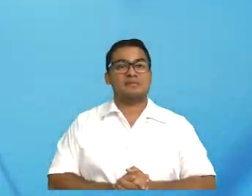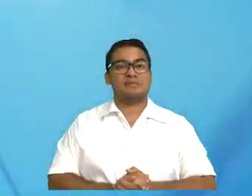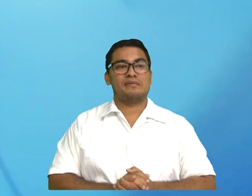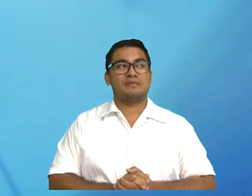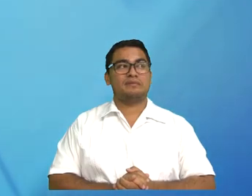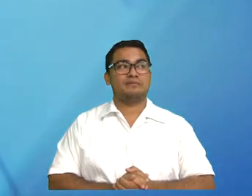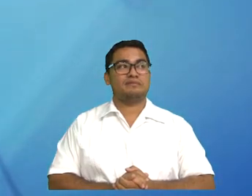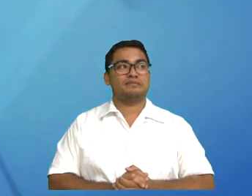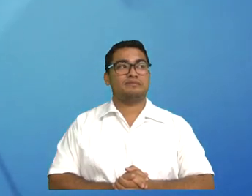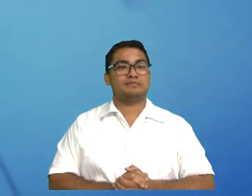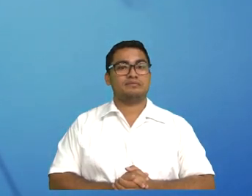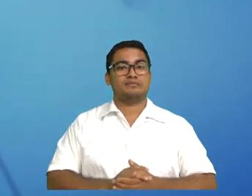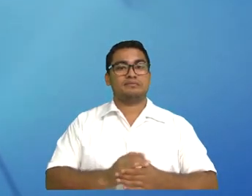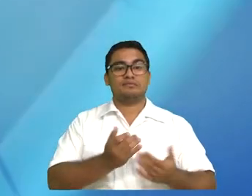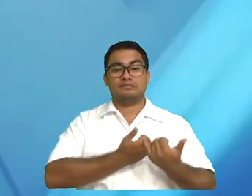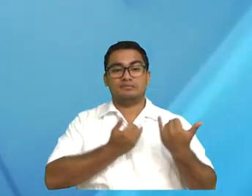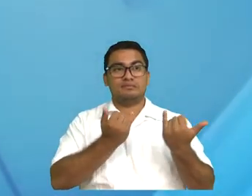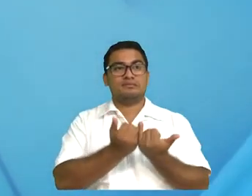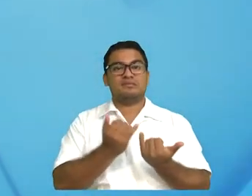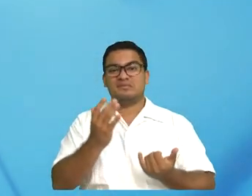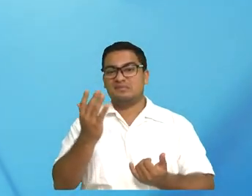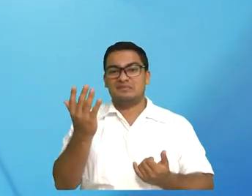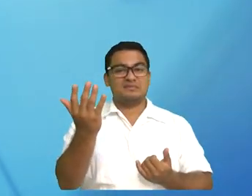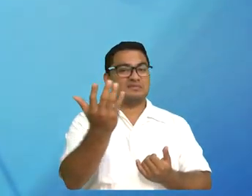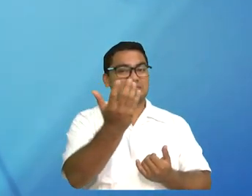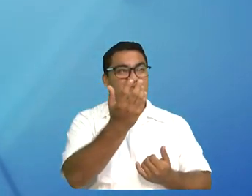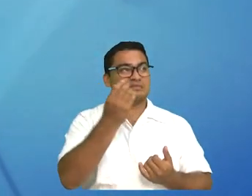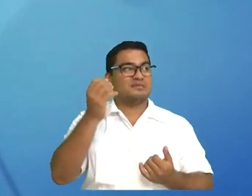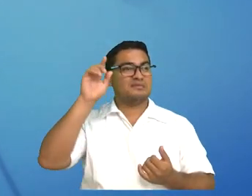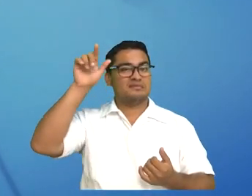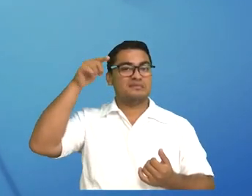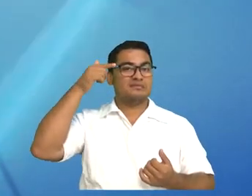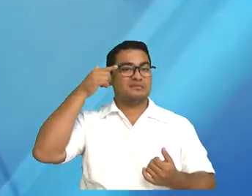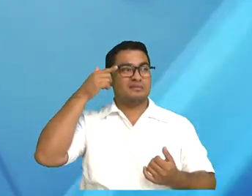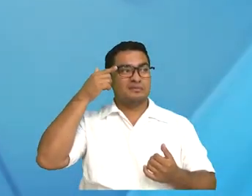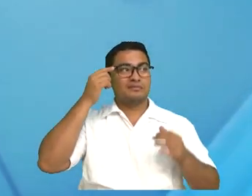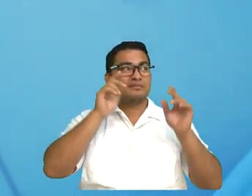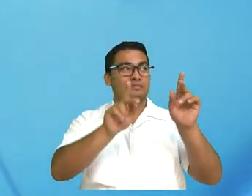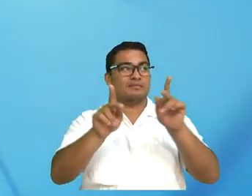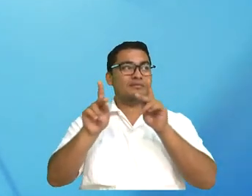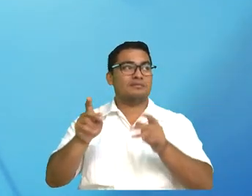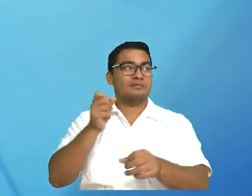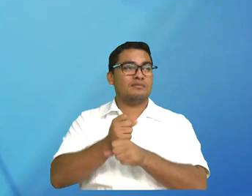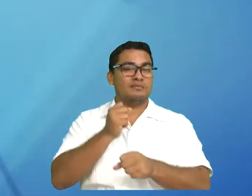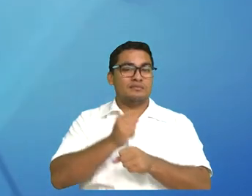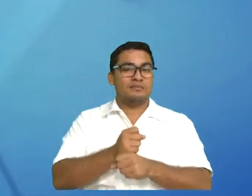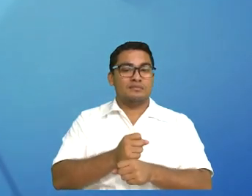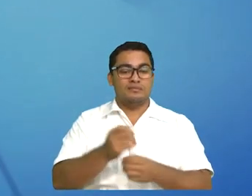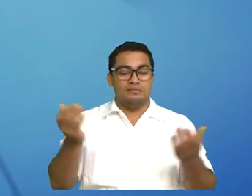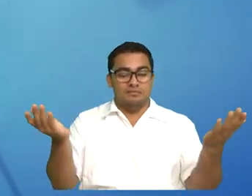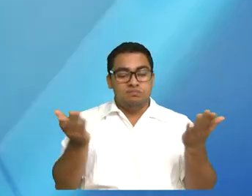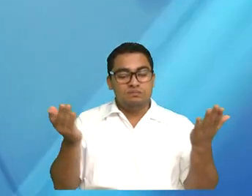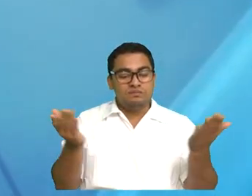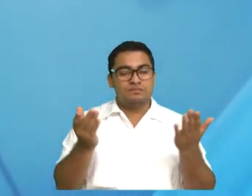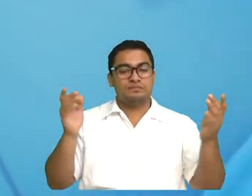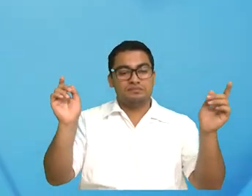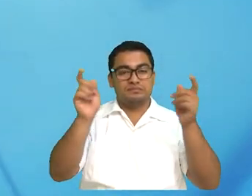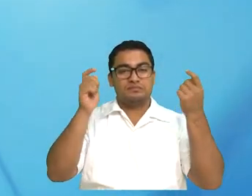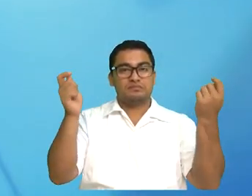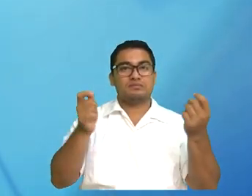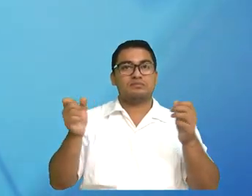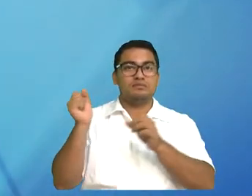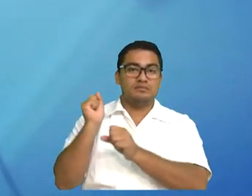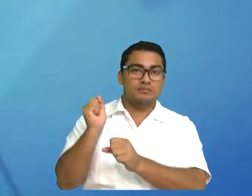las instituciones hace saber del Estado y a los trabajadores en general que en el marco de las celebraciones de Semana